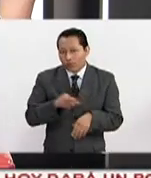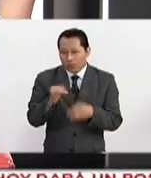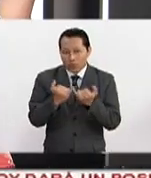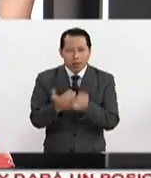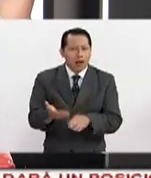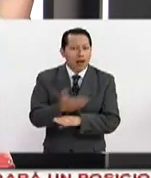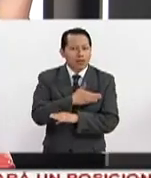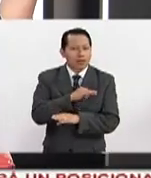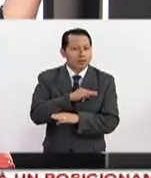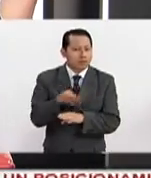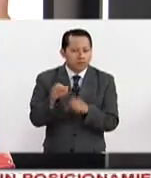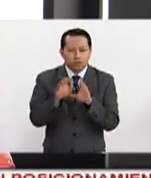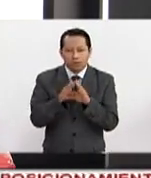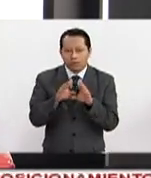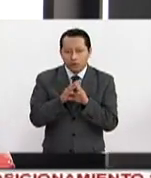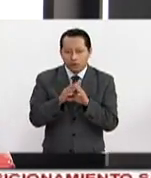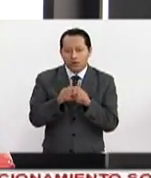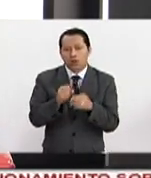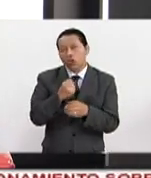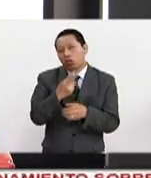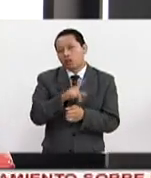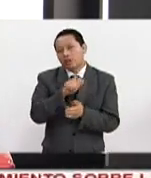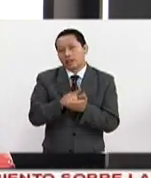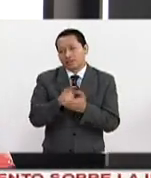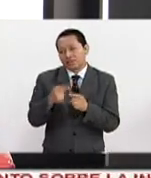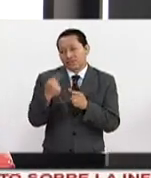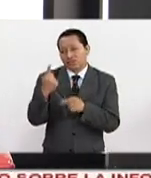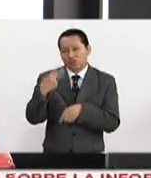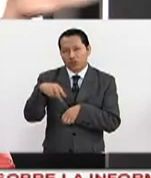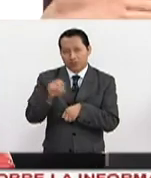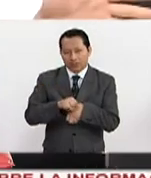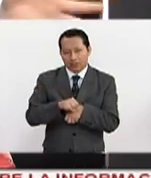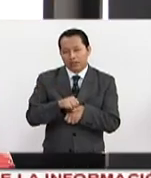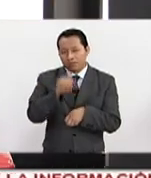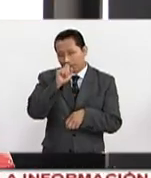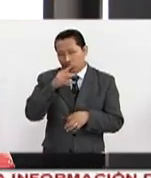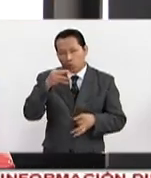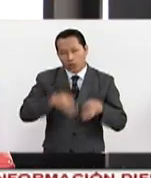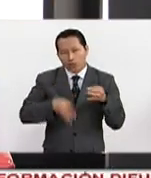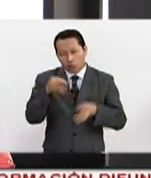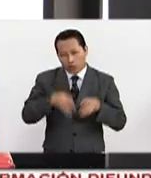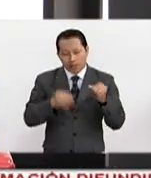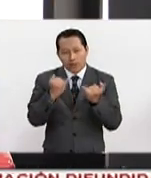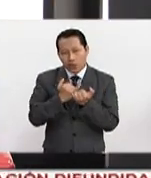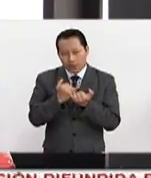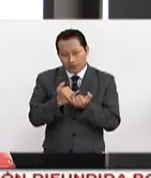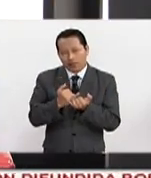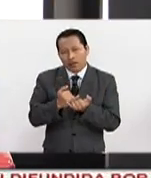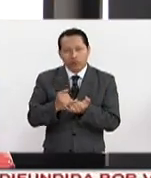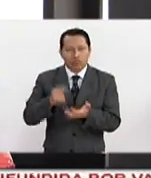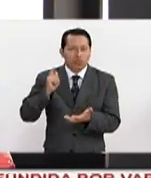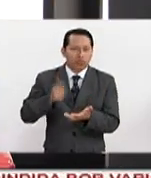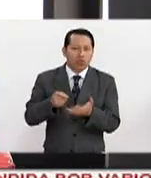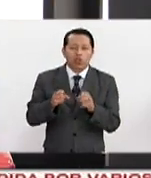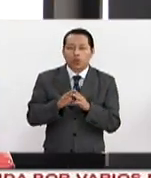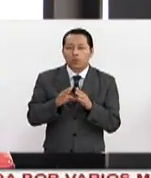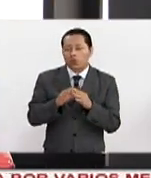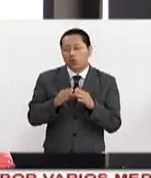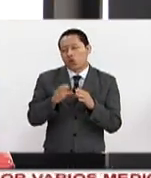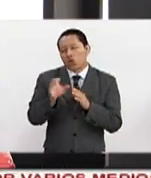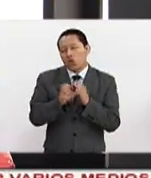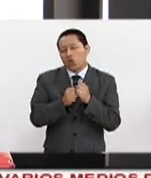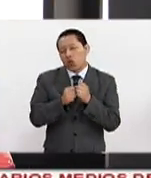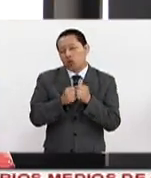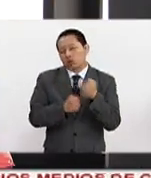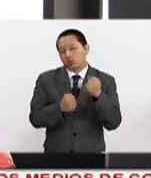fueron las 2 leyes votadas hace 2 semanas, que también el tribunal pues bueno resolvió como